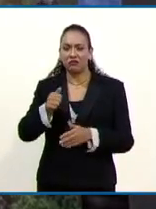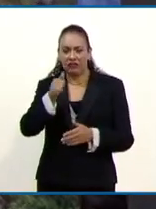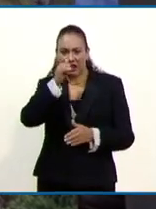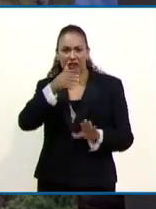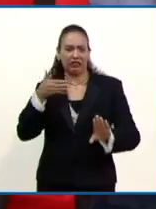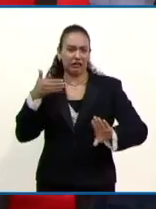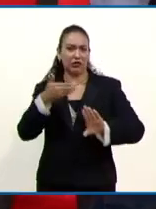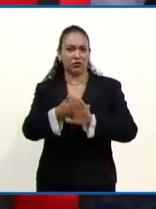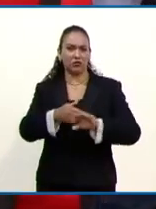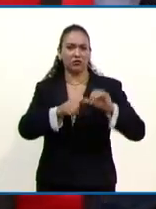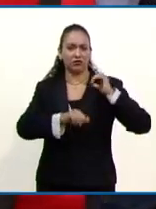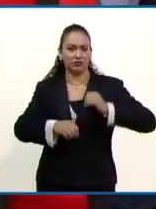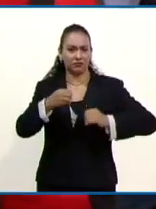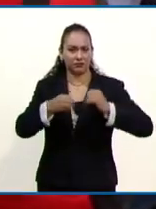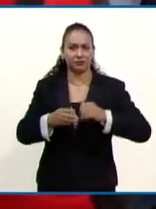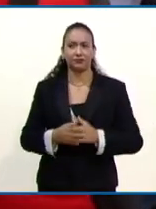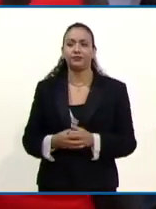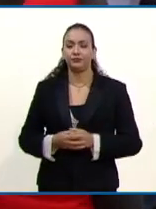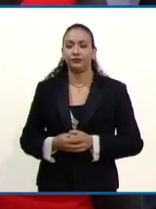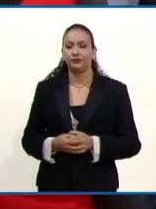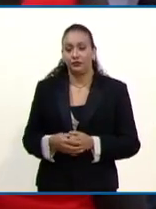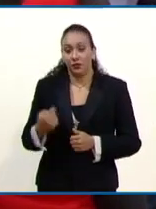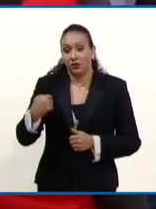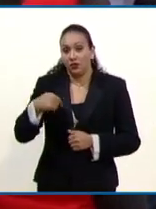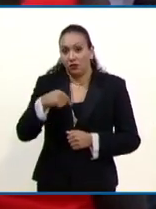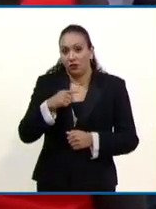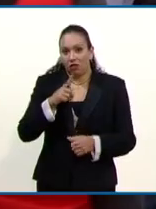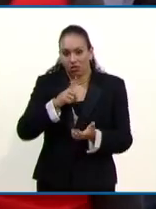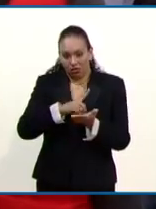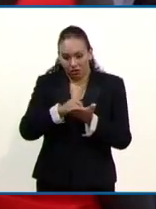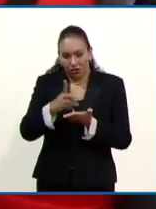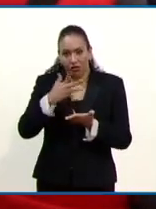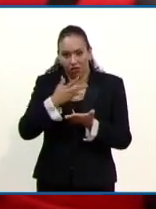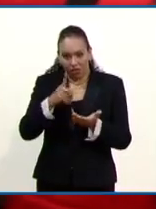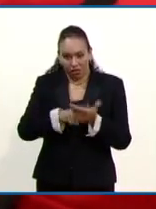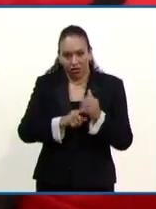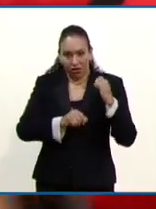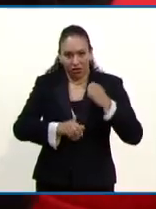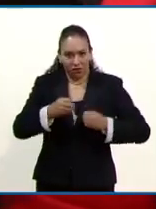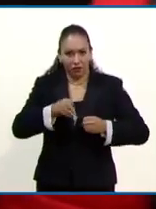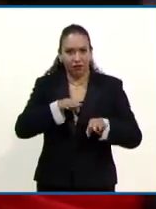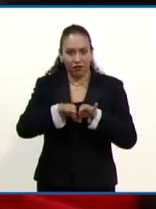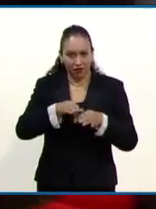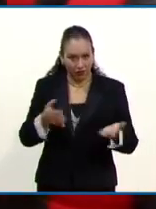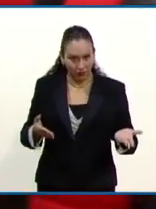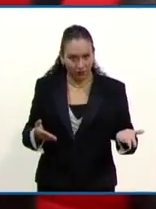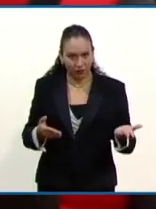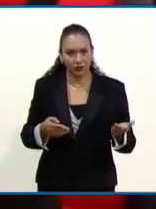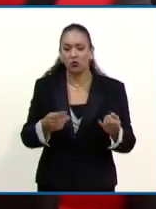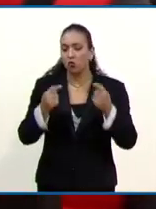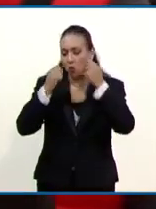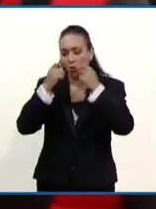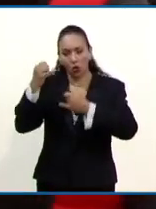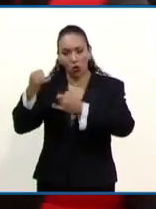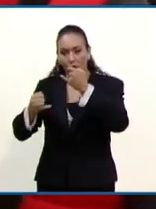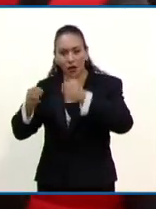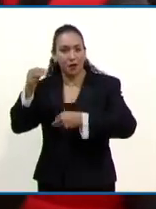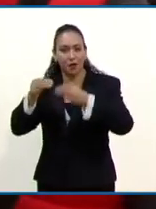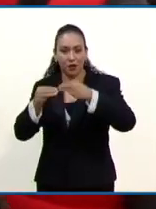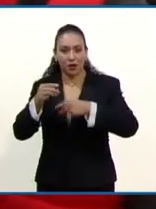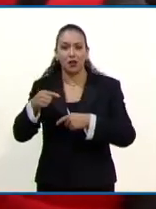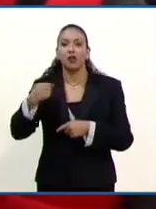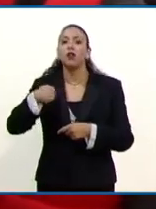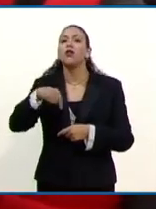inicialmente presentada. Transgrede totalmente nuestros derechos de los trabajadores, independientemente de los jueces y magistrados. Ya nosotros estamos